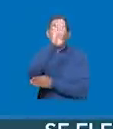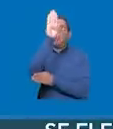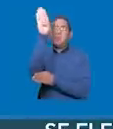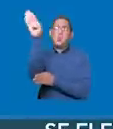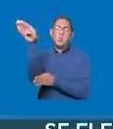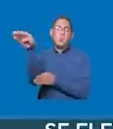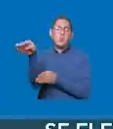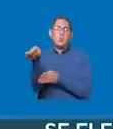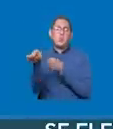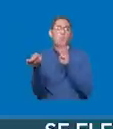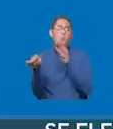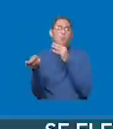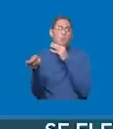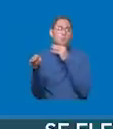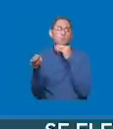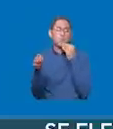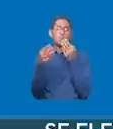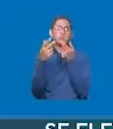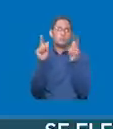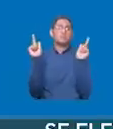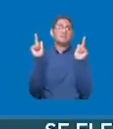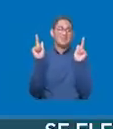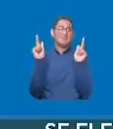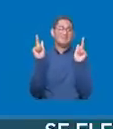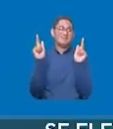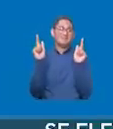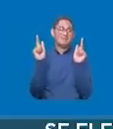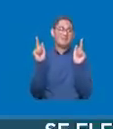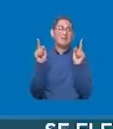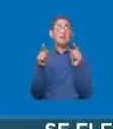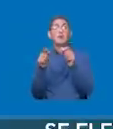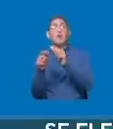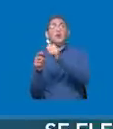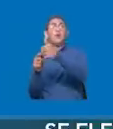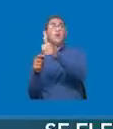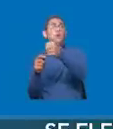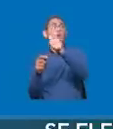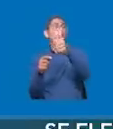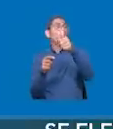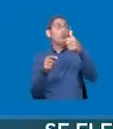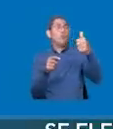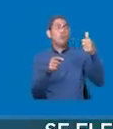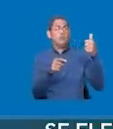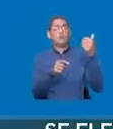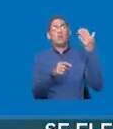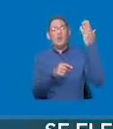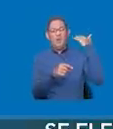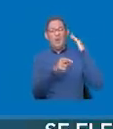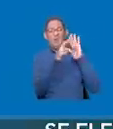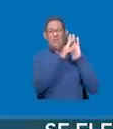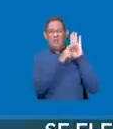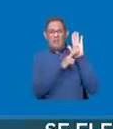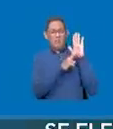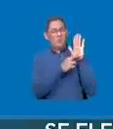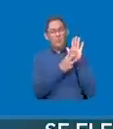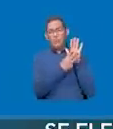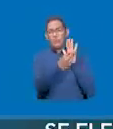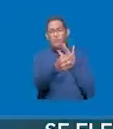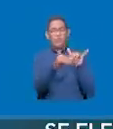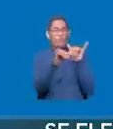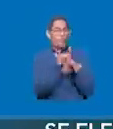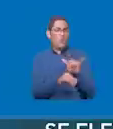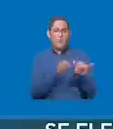y se mantiene en la medida que ya estaban establecidas para el resto de los distritos de la provincia de colombia